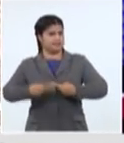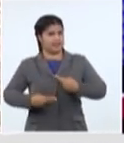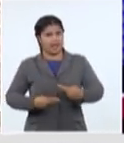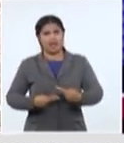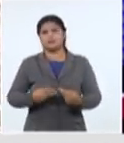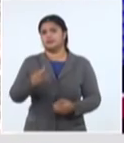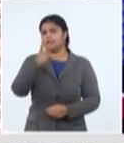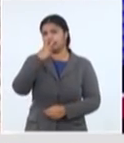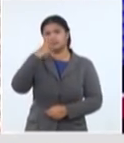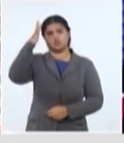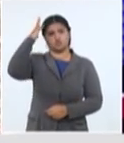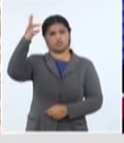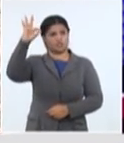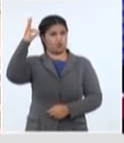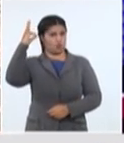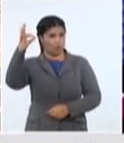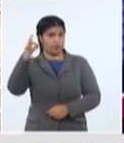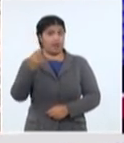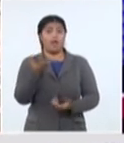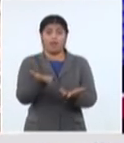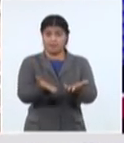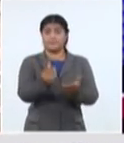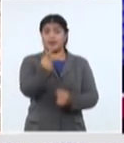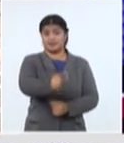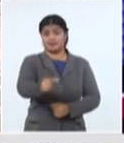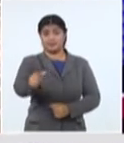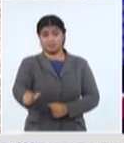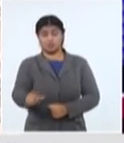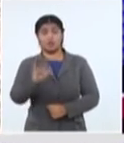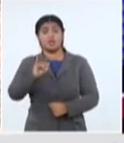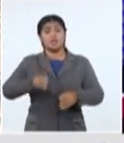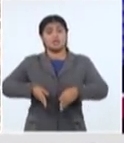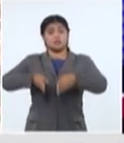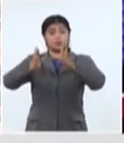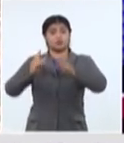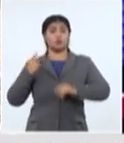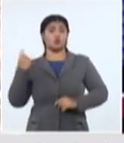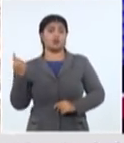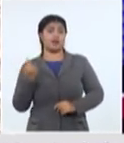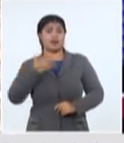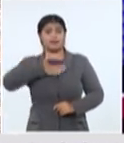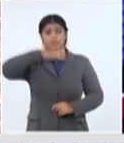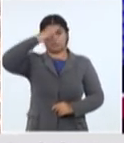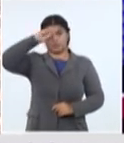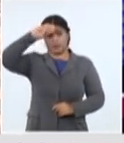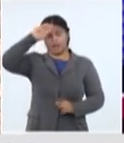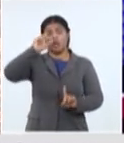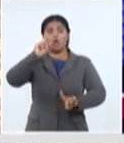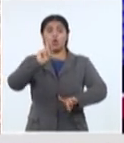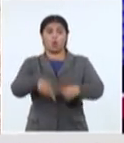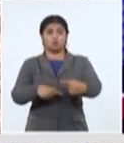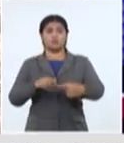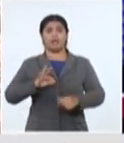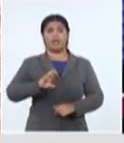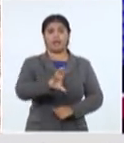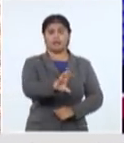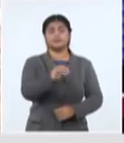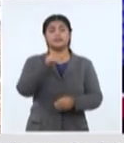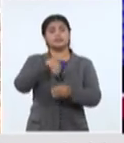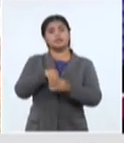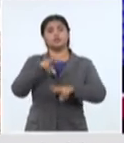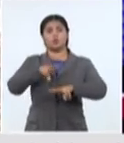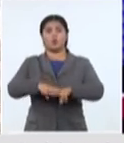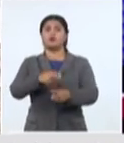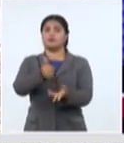atención psico-oncológica en el Instituto Nacional de Oncología y Radiología, ubicado acá en la capital del país. Doctora, ¿cuáles serían